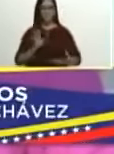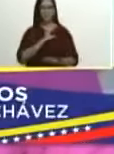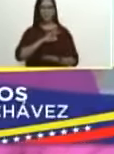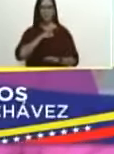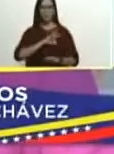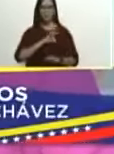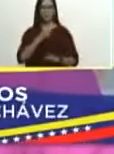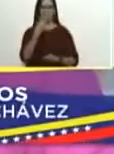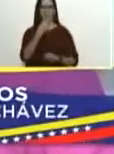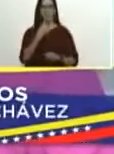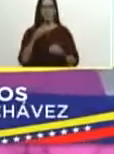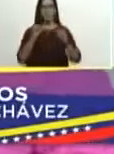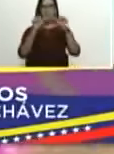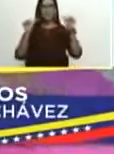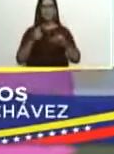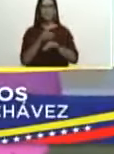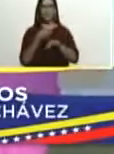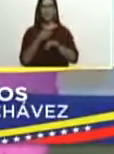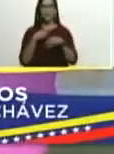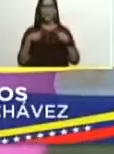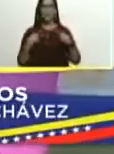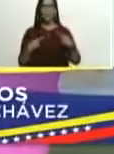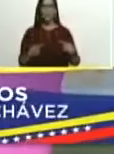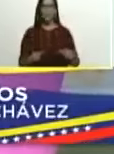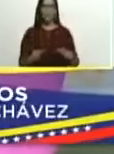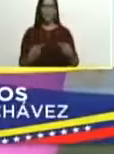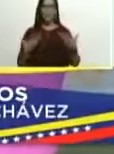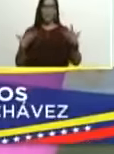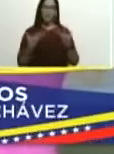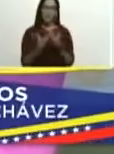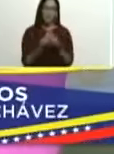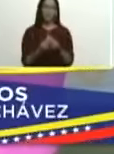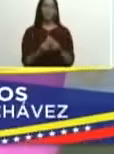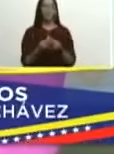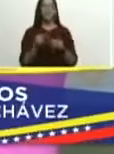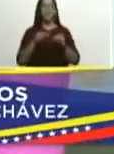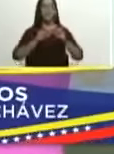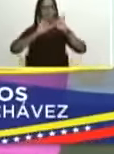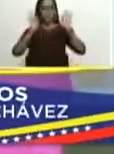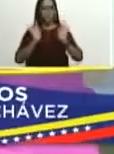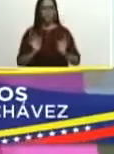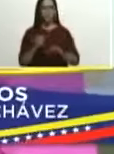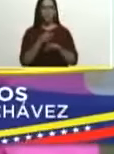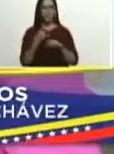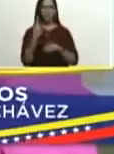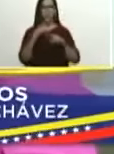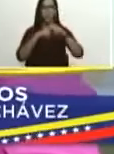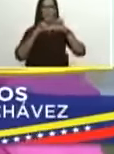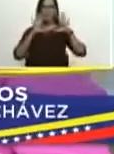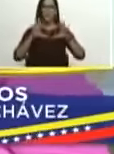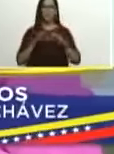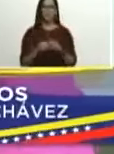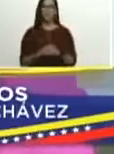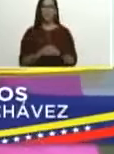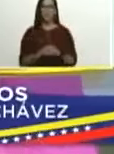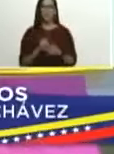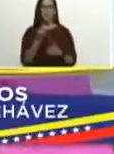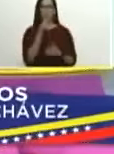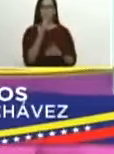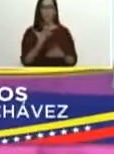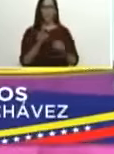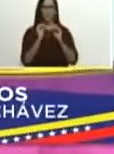que lo vimos en el sistema de gobierno popular, engranado con el método de gobierno del 1x10. Así que un extraordinario anuncio